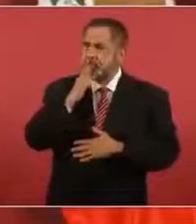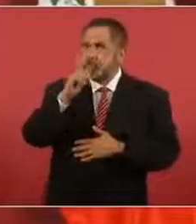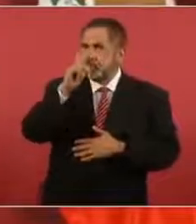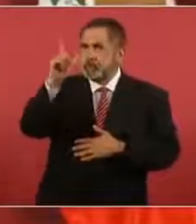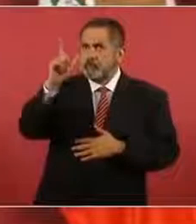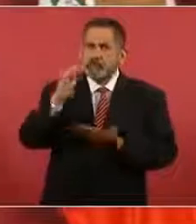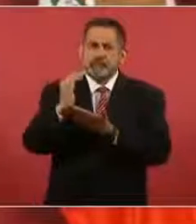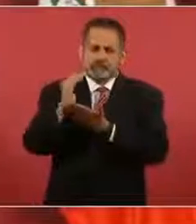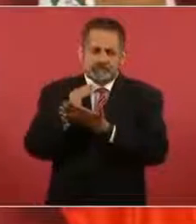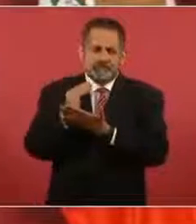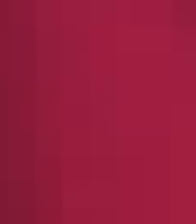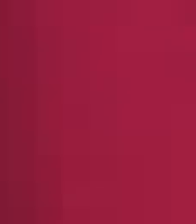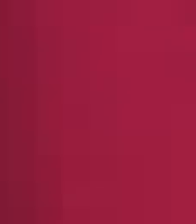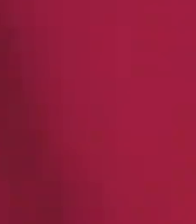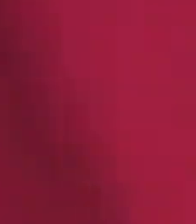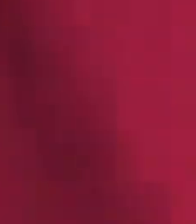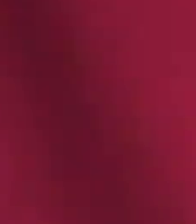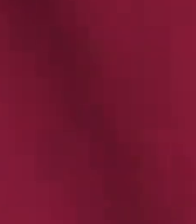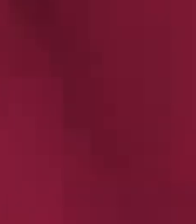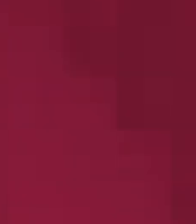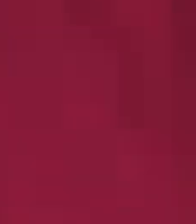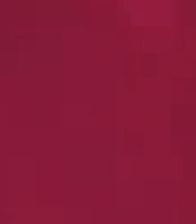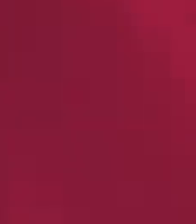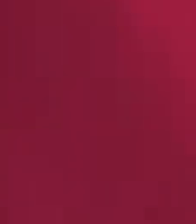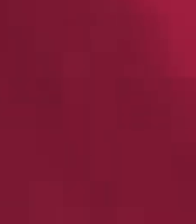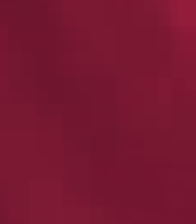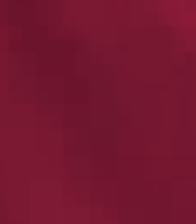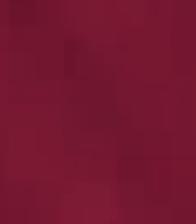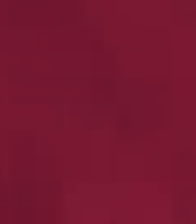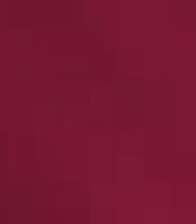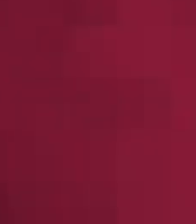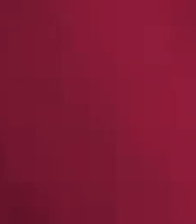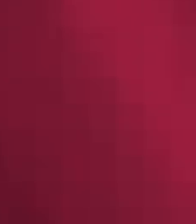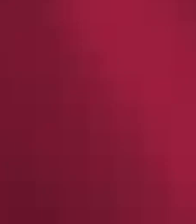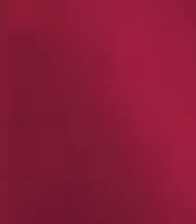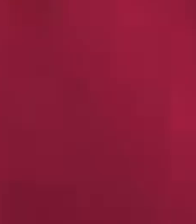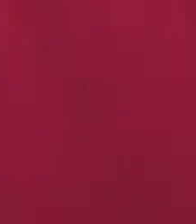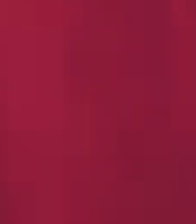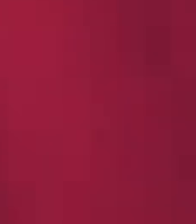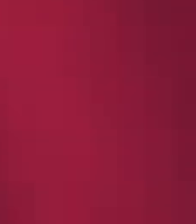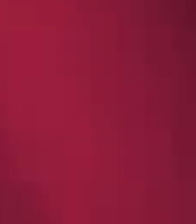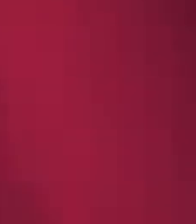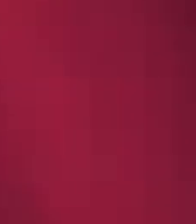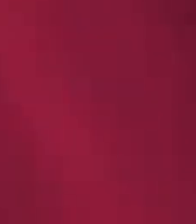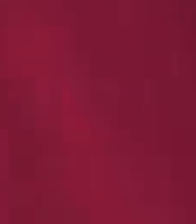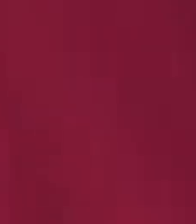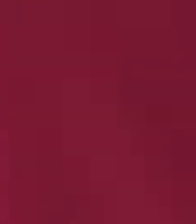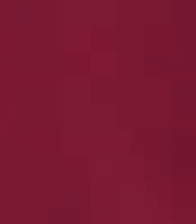energía. Gobierno de México.